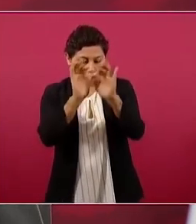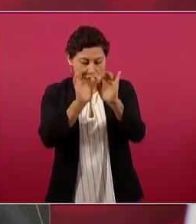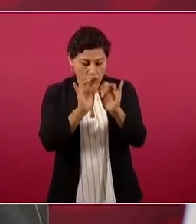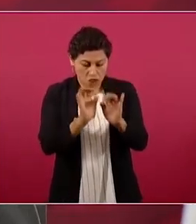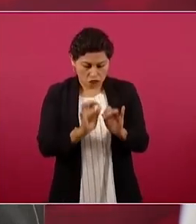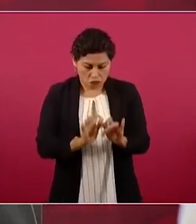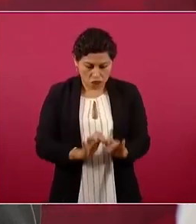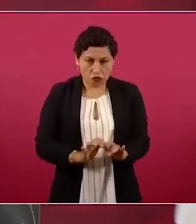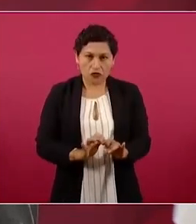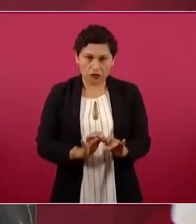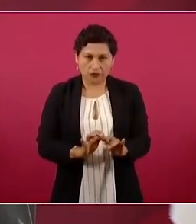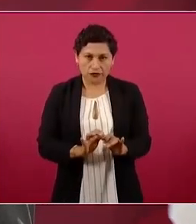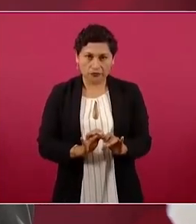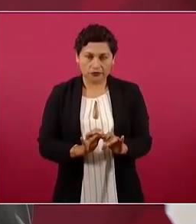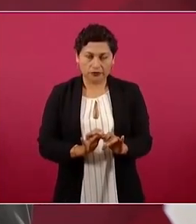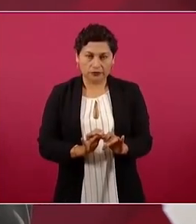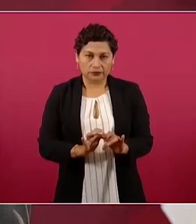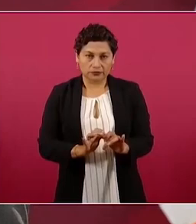toda esta